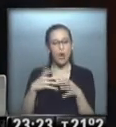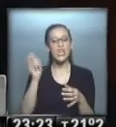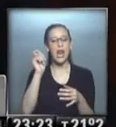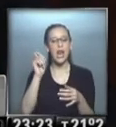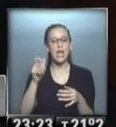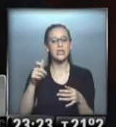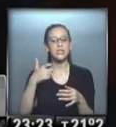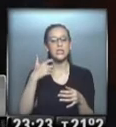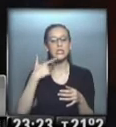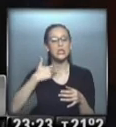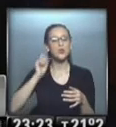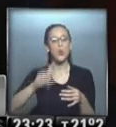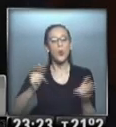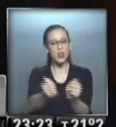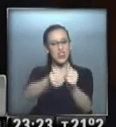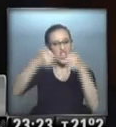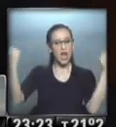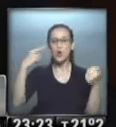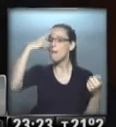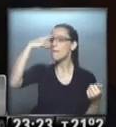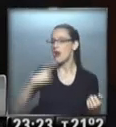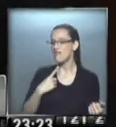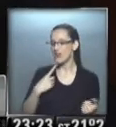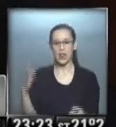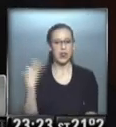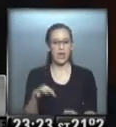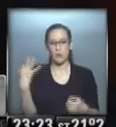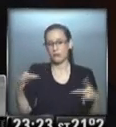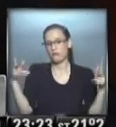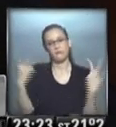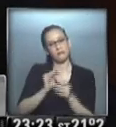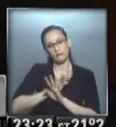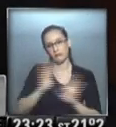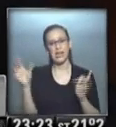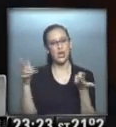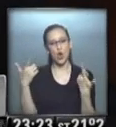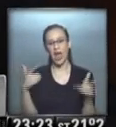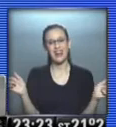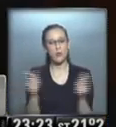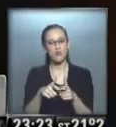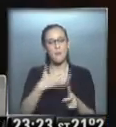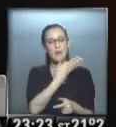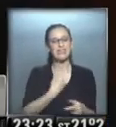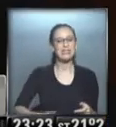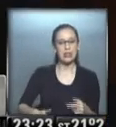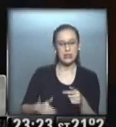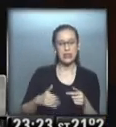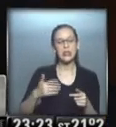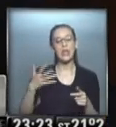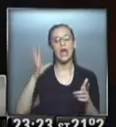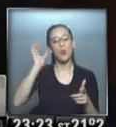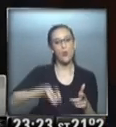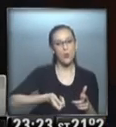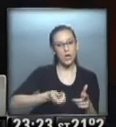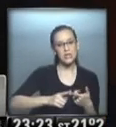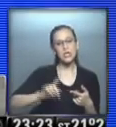online del diario Perfil, que tuvo que rectificarse y desmentir la existencia de una reunión entre el presidente de la Corte y el secretario